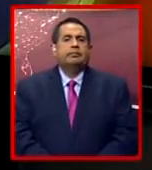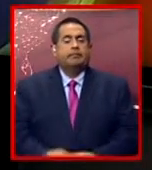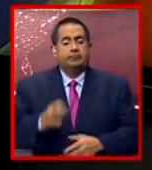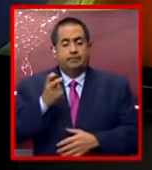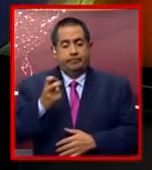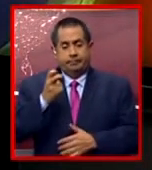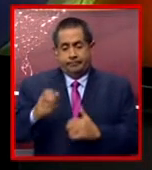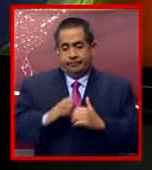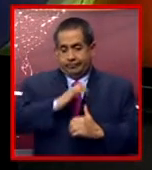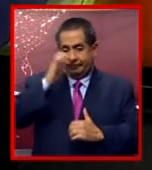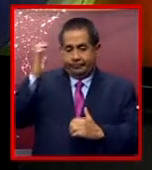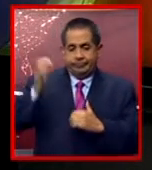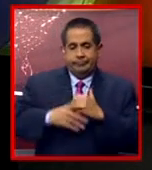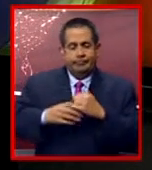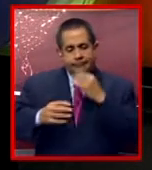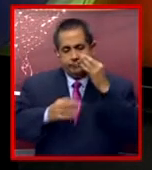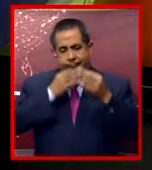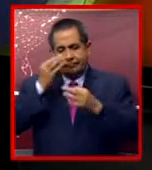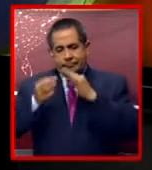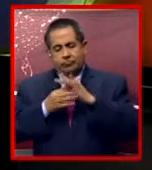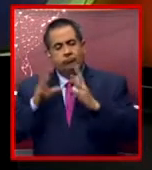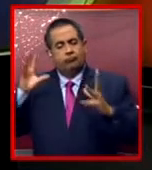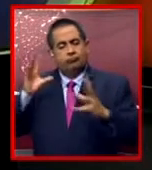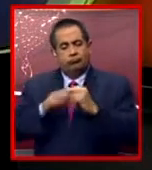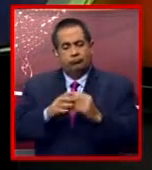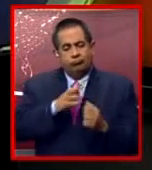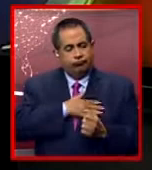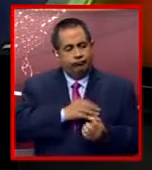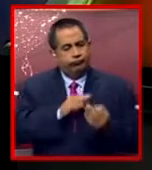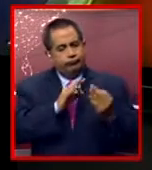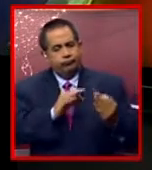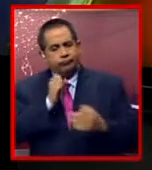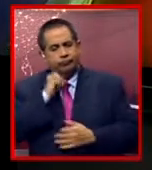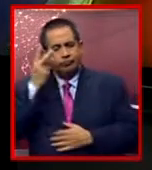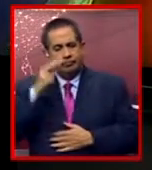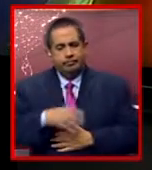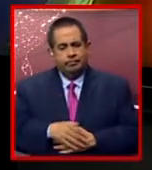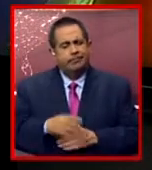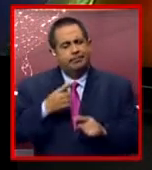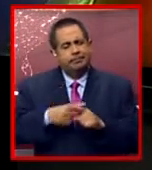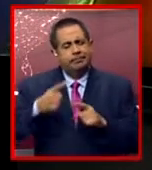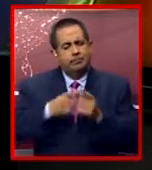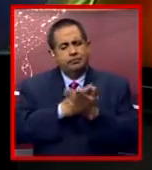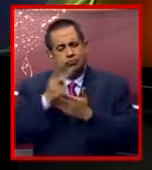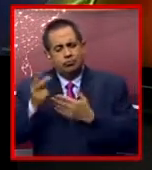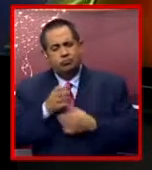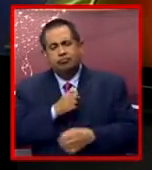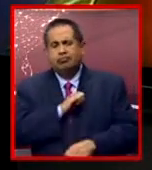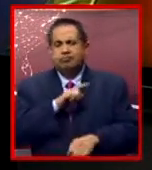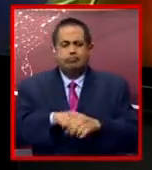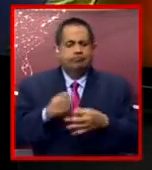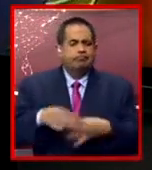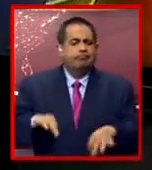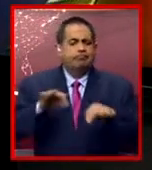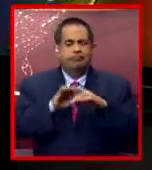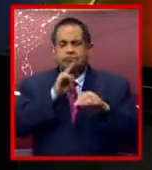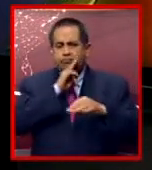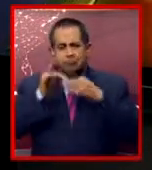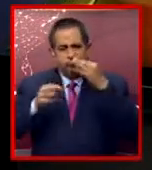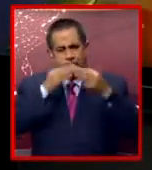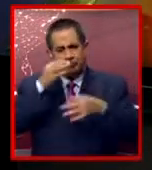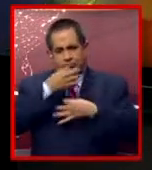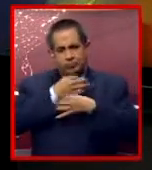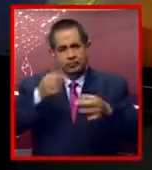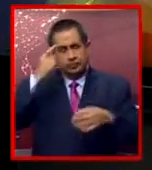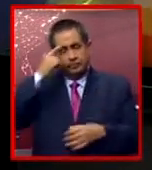forma hemos llegado al final de este recuento de comparecencias en el Senado de la República, en esta serie de programas especiales que Noticias del Congreso prepara para usted,